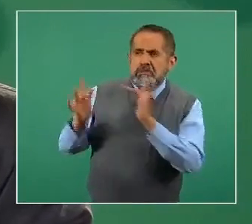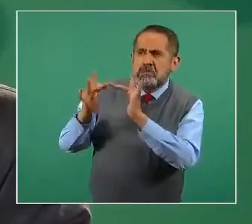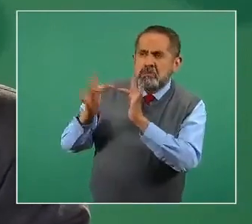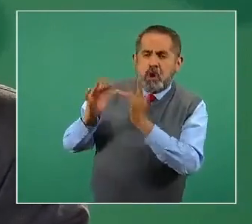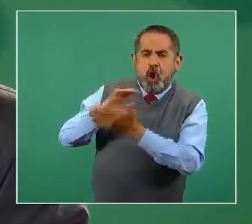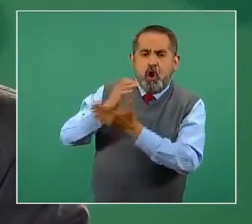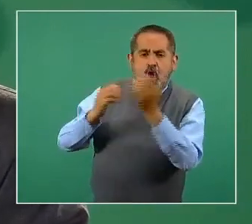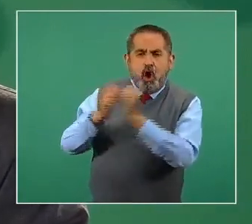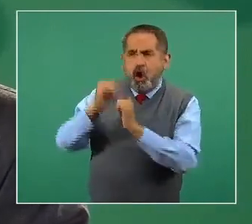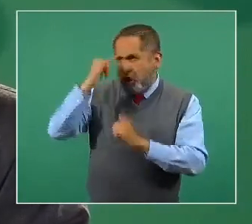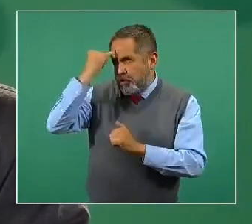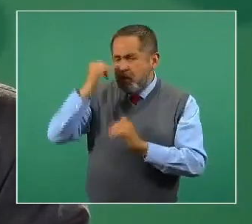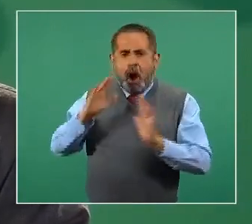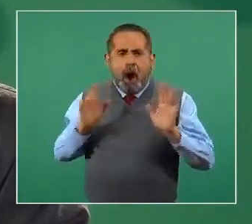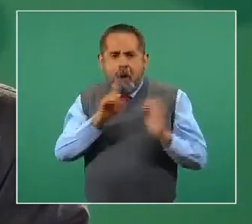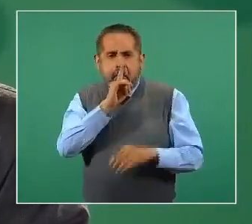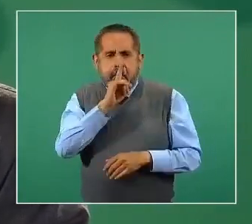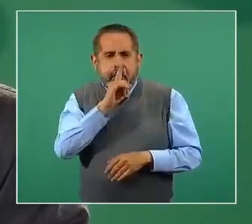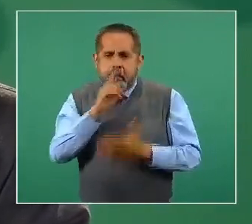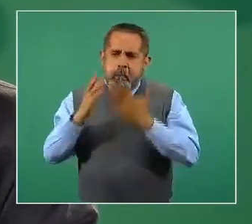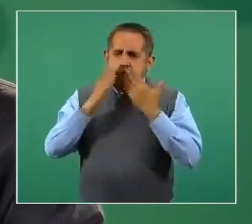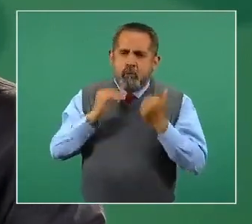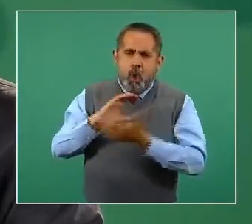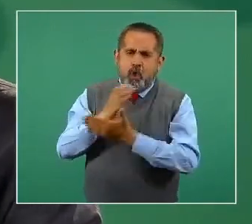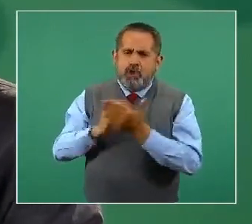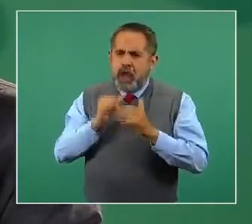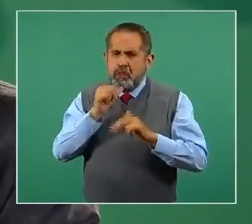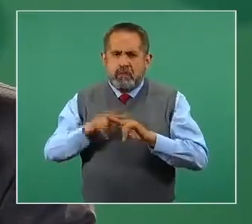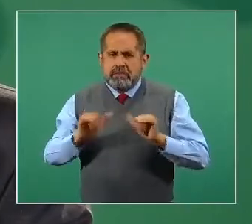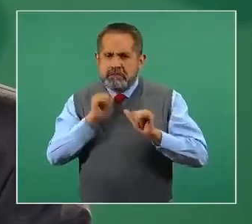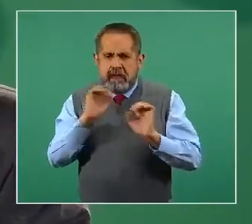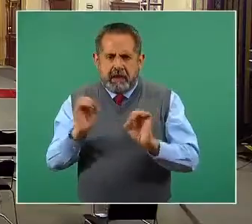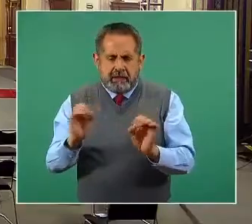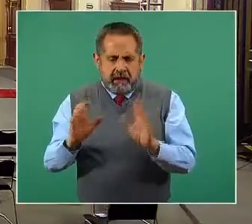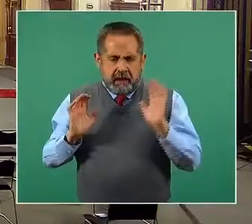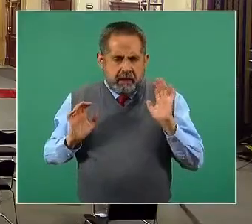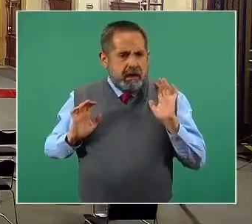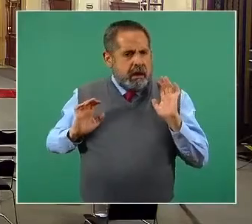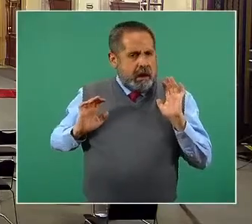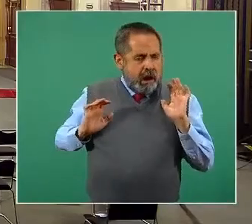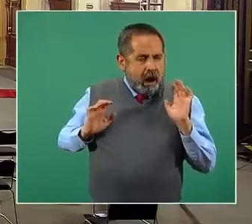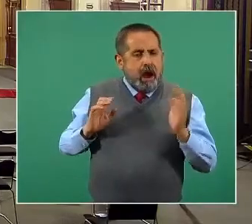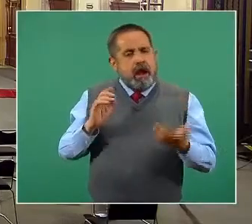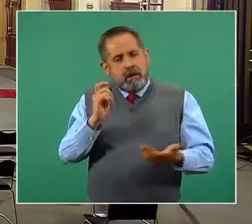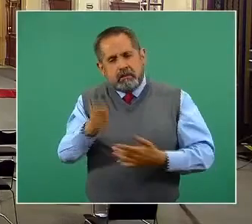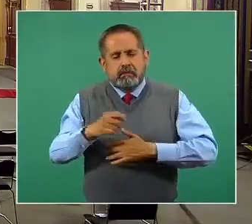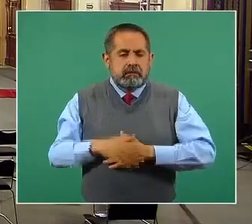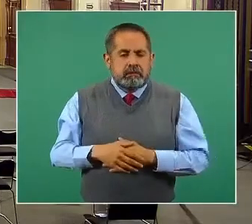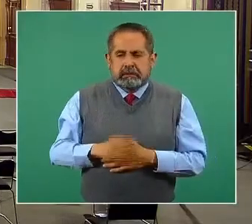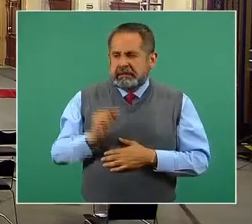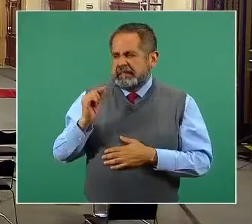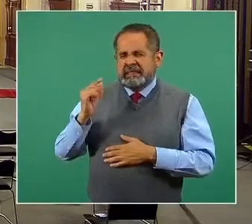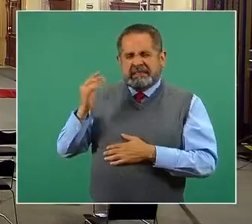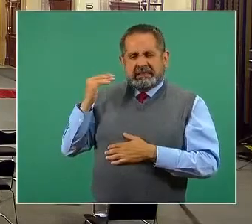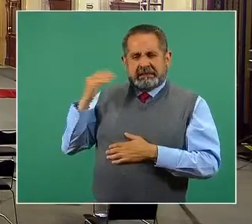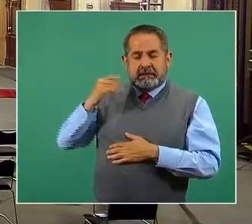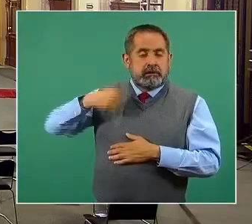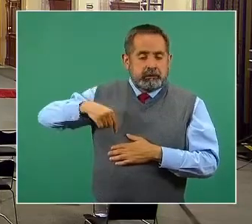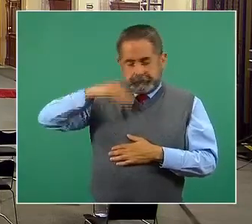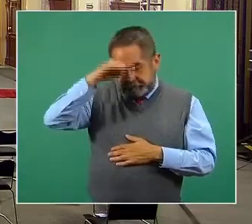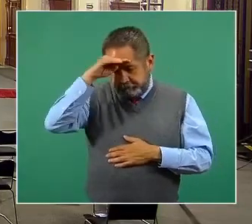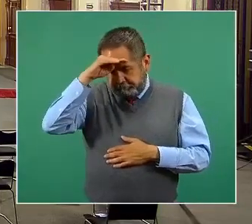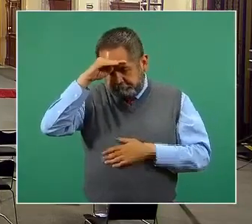contrato con quienes producen esta vacuna. A lo largo de los últimos días también se tomó una